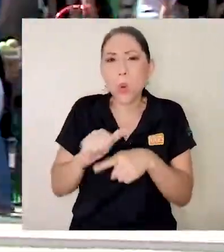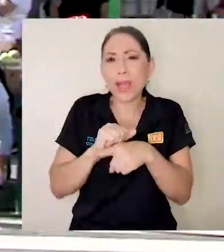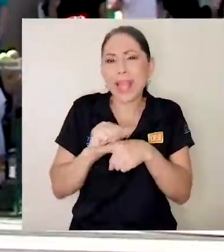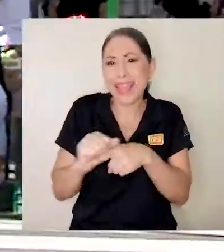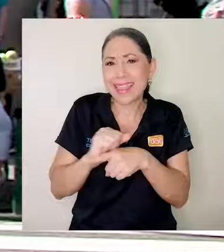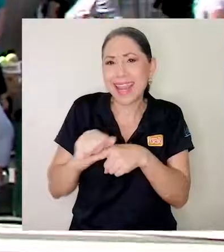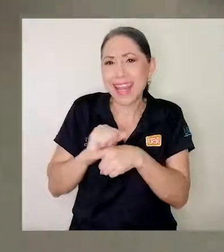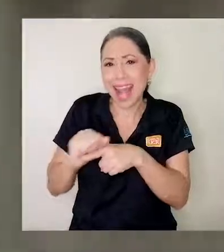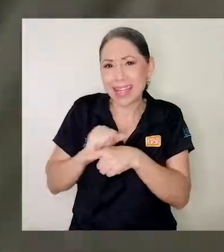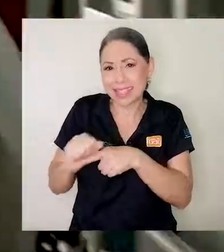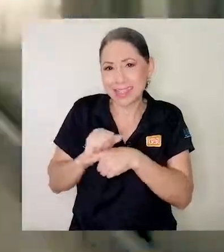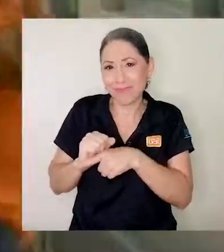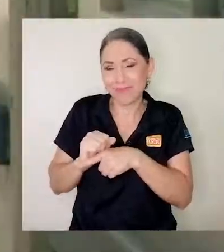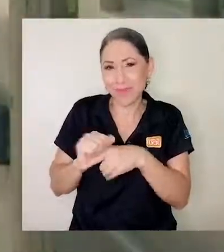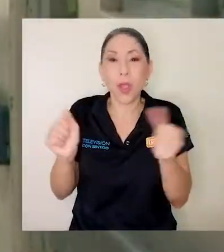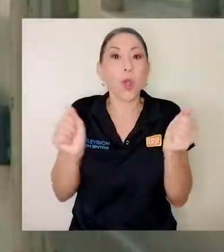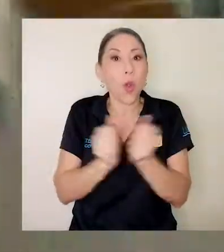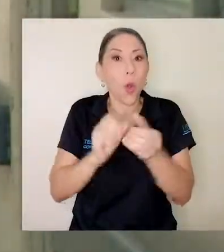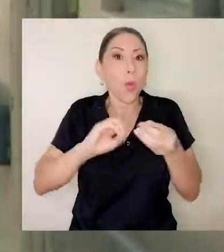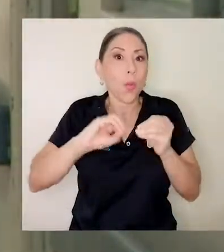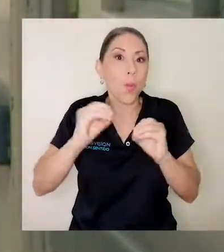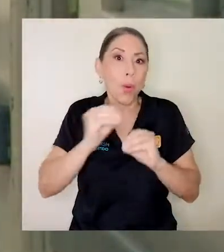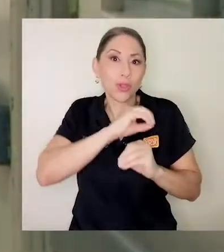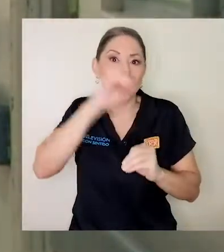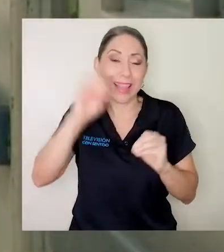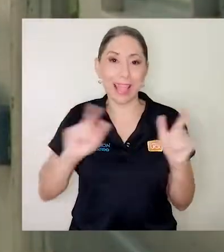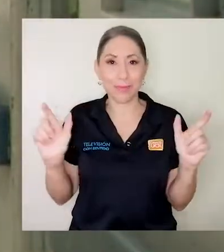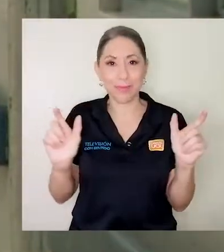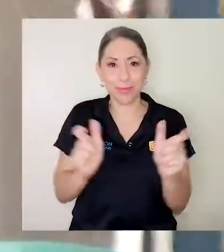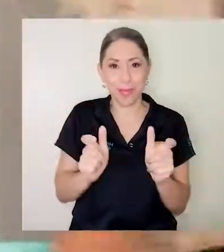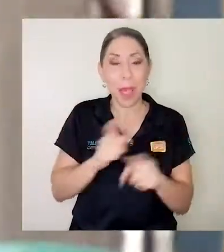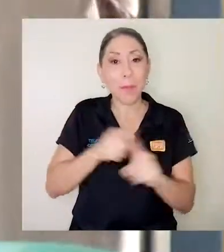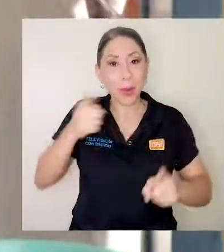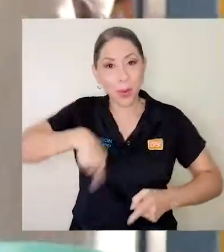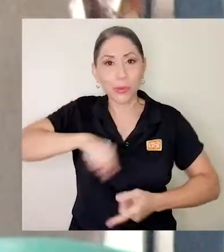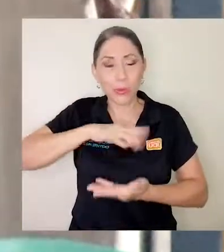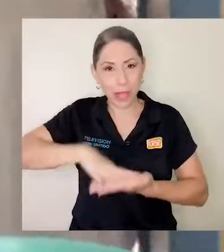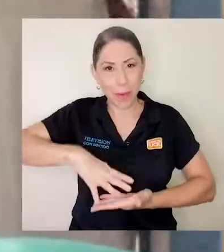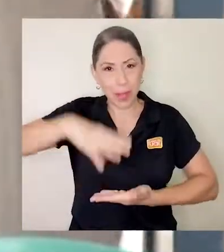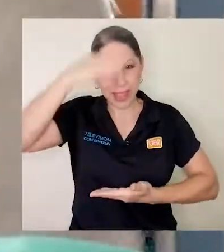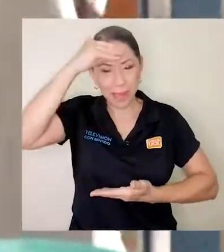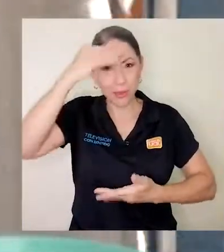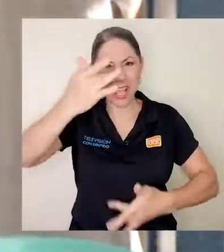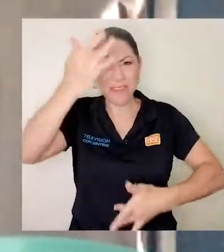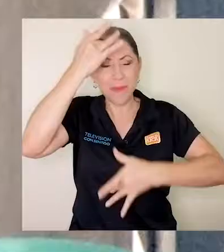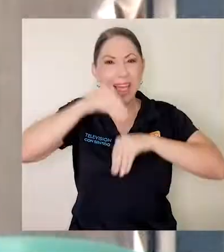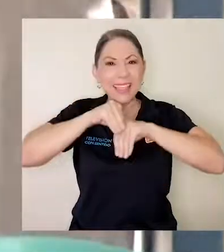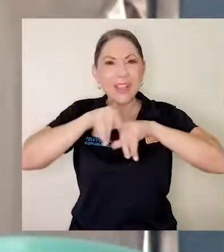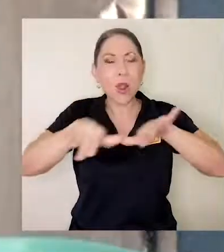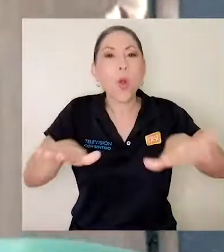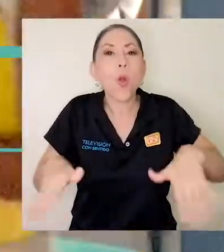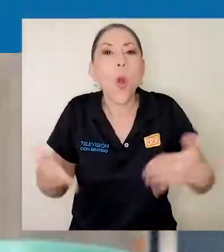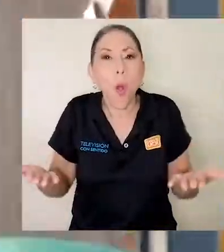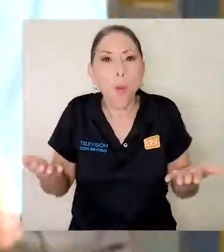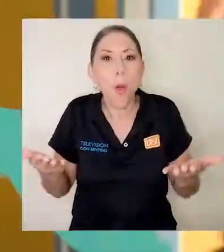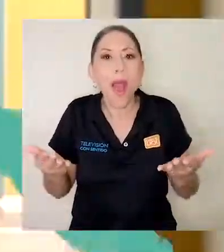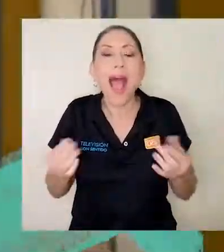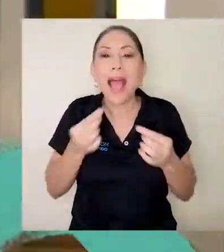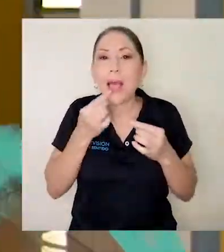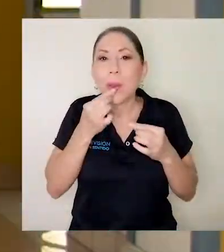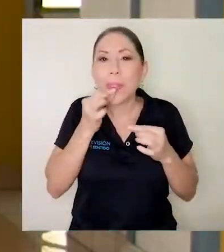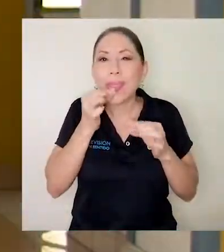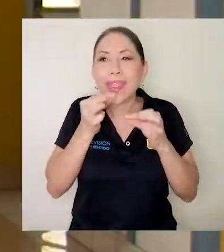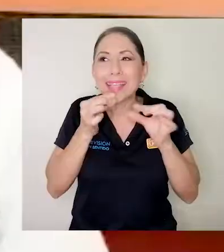entrenarse a pequeña escala. Aprendimos la forma en que se transmite la enfermedad a través de gotitas de